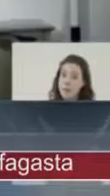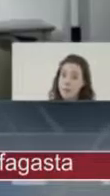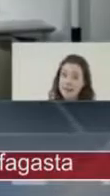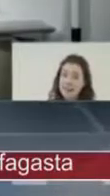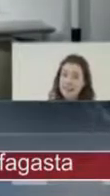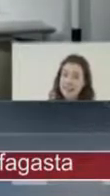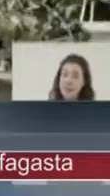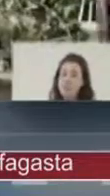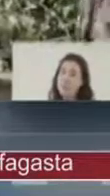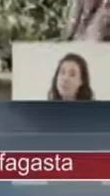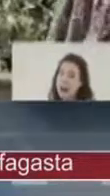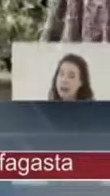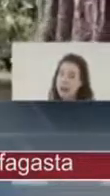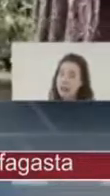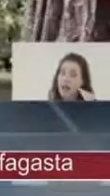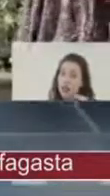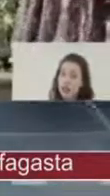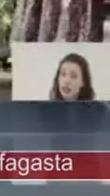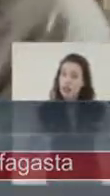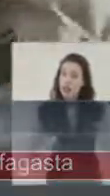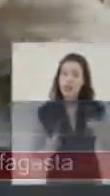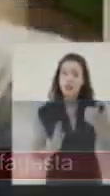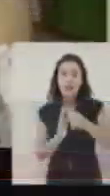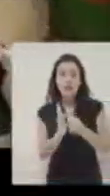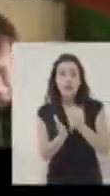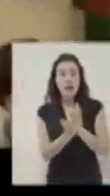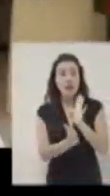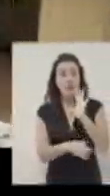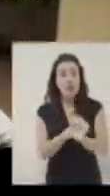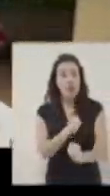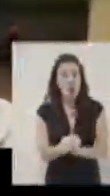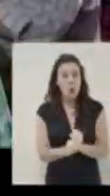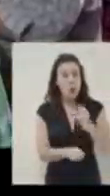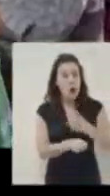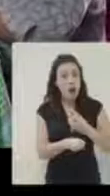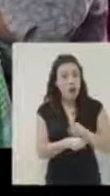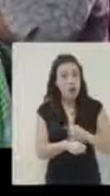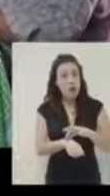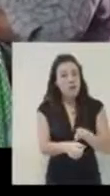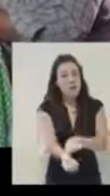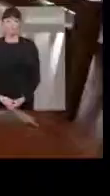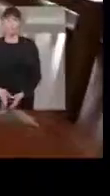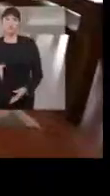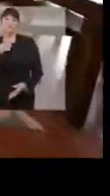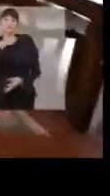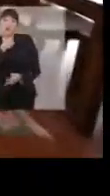cobertura en cuanto a la resolución de principalmente de temas y afecciones respiratorias.